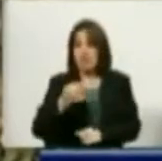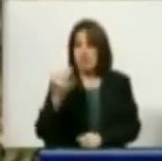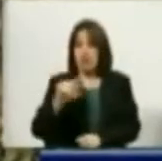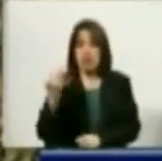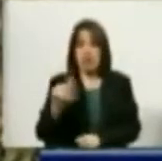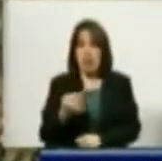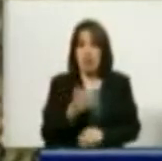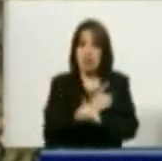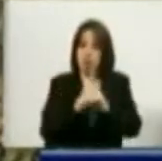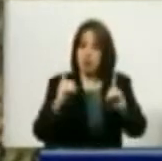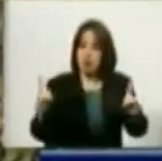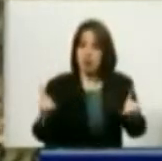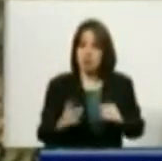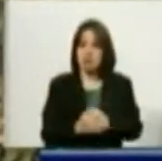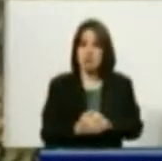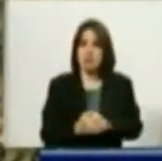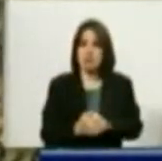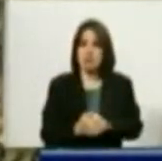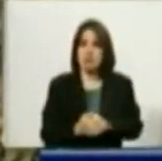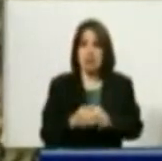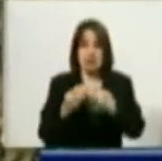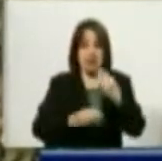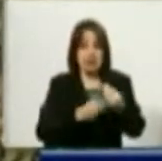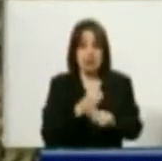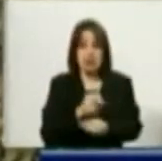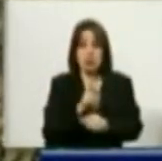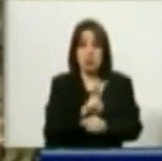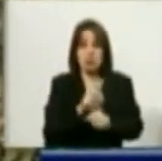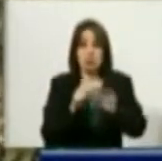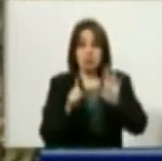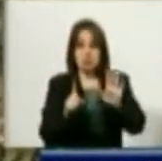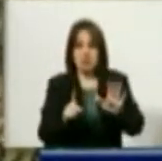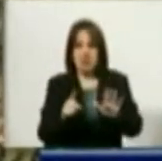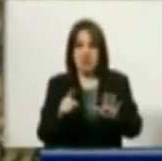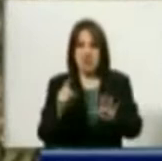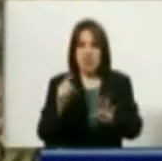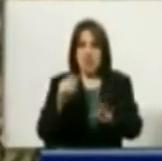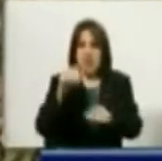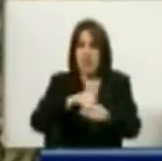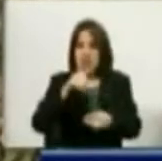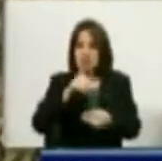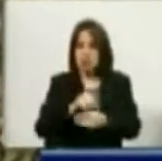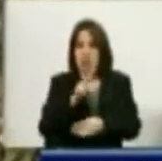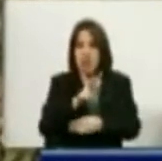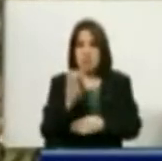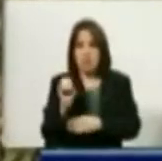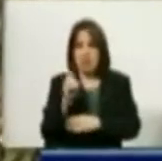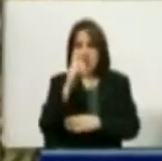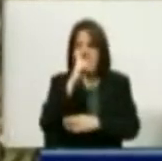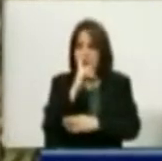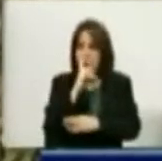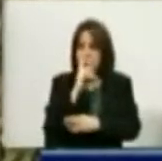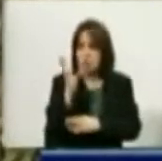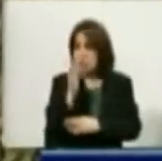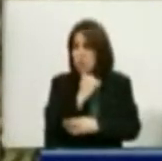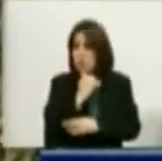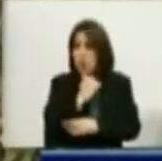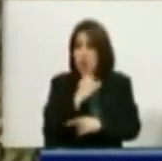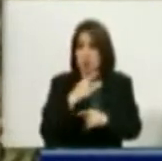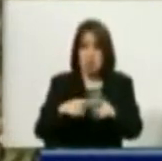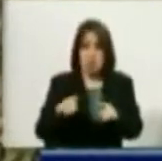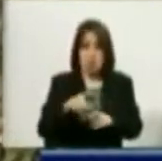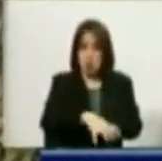verdadera democracia lo que está ocurriendo en Venezuela 26 elecciones en veinte años eso no existe ninguna parte solo ocurre